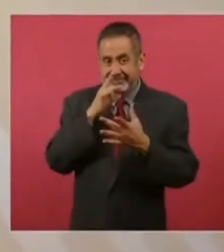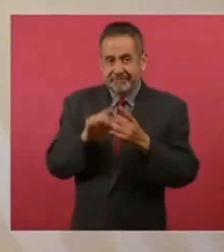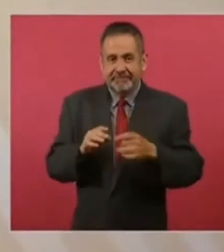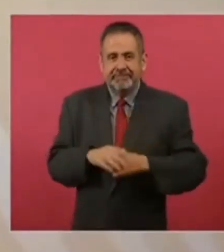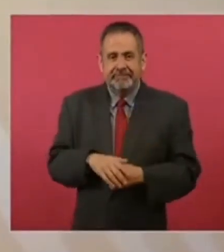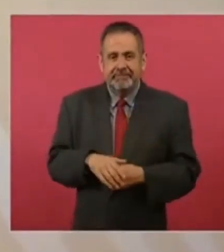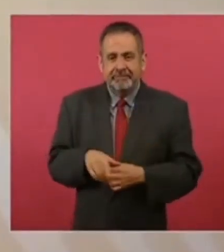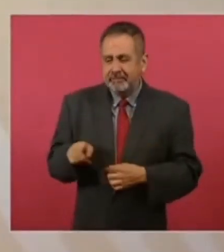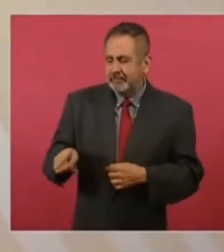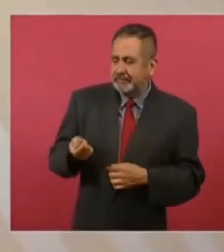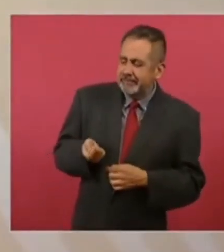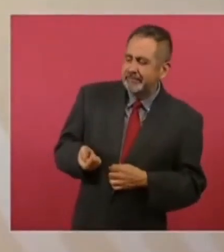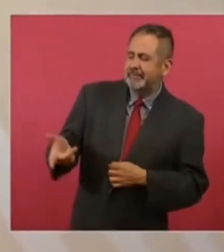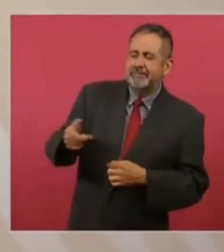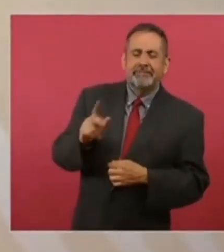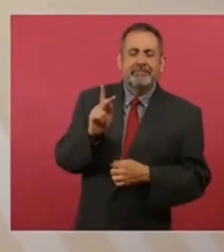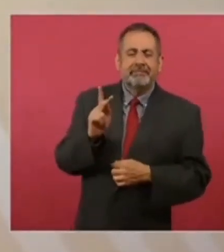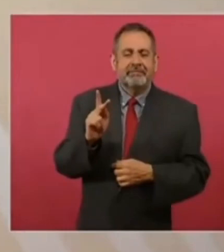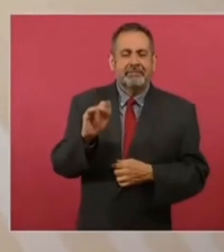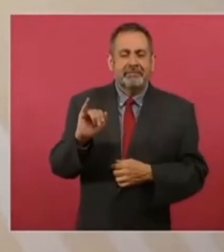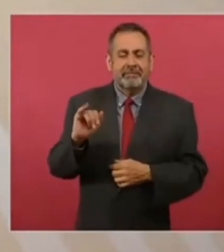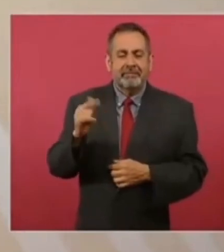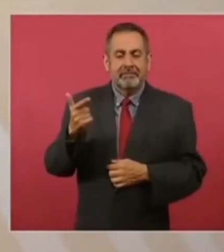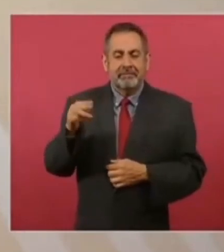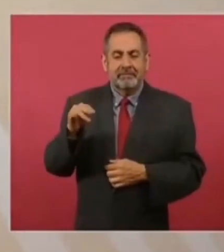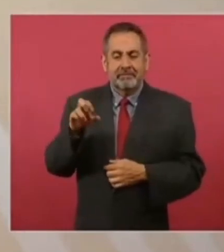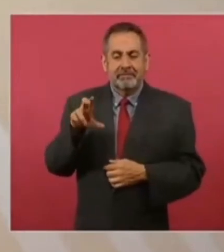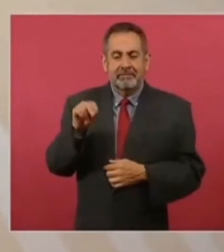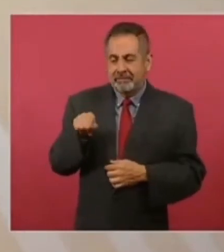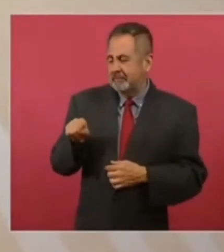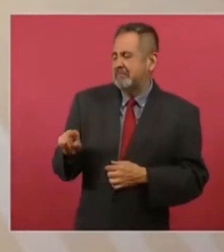el pigmeo queriendo